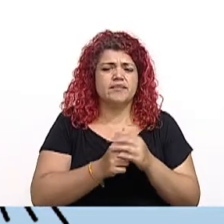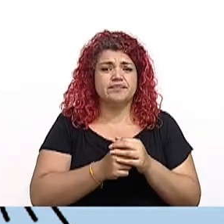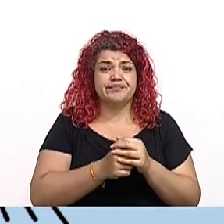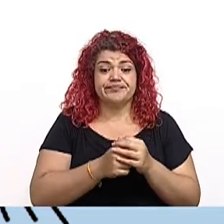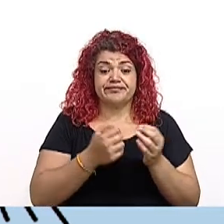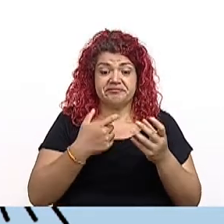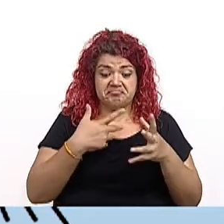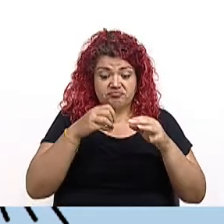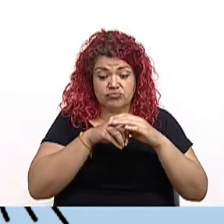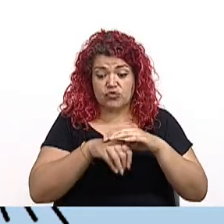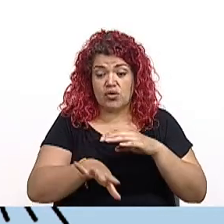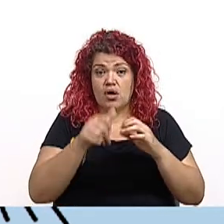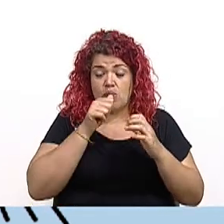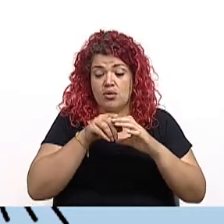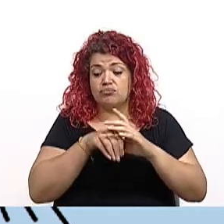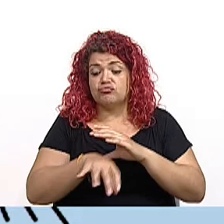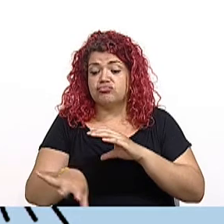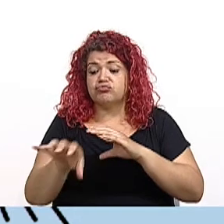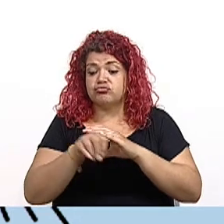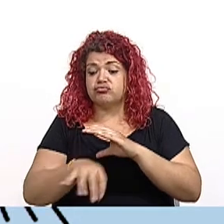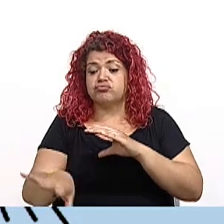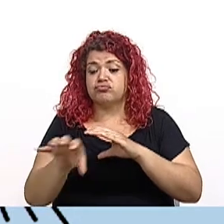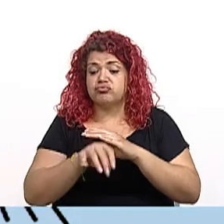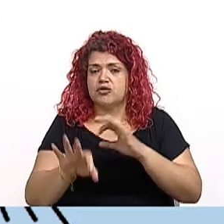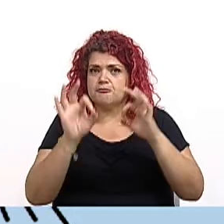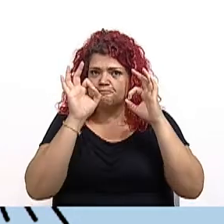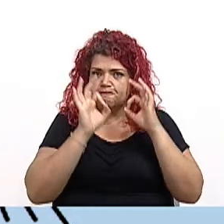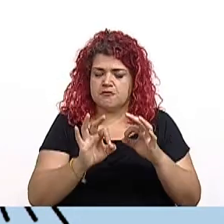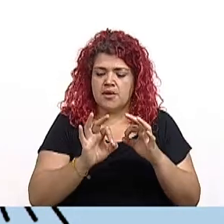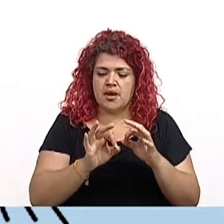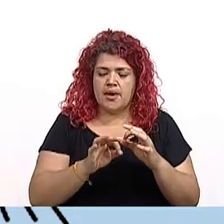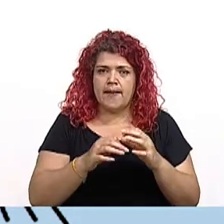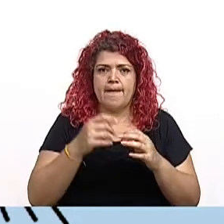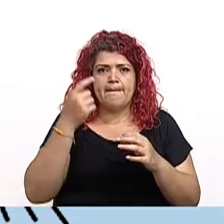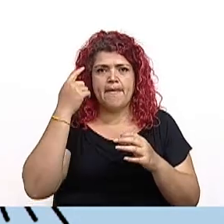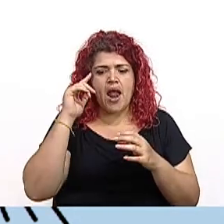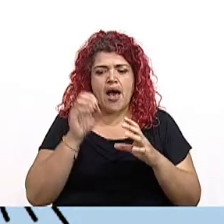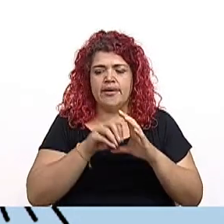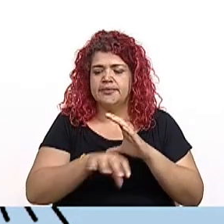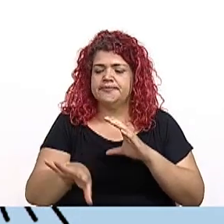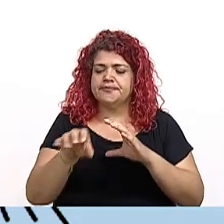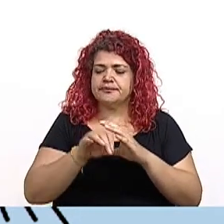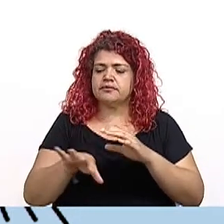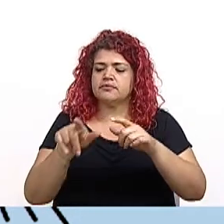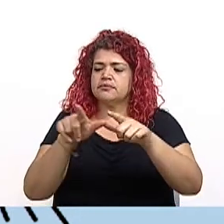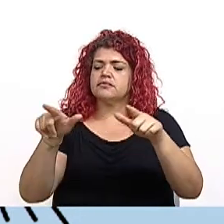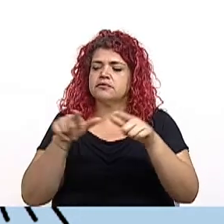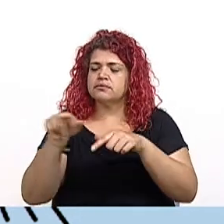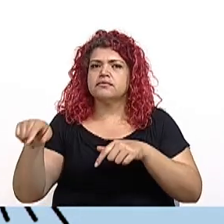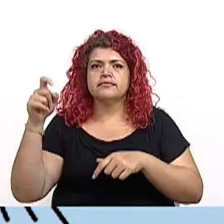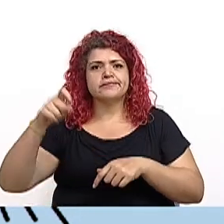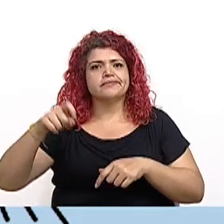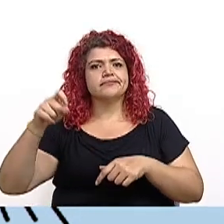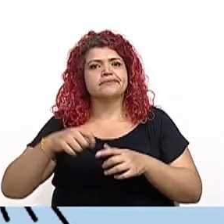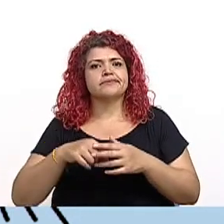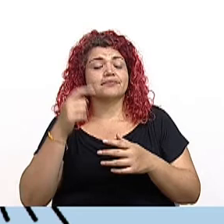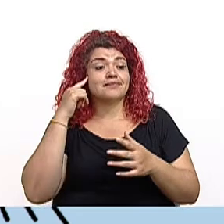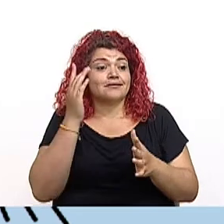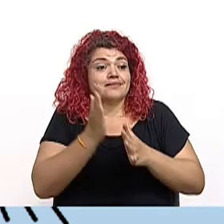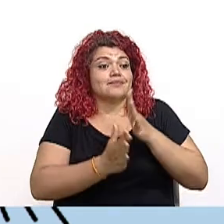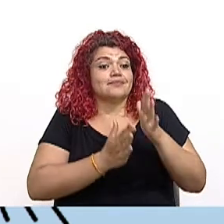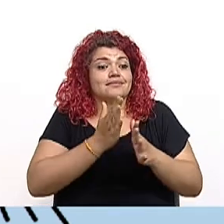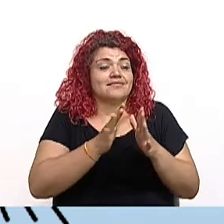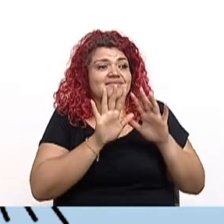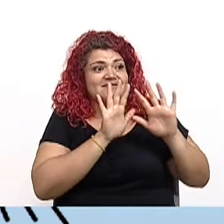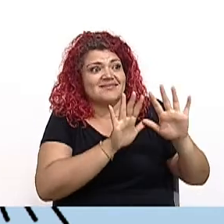de drenaje adecuados, convenientes, para poder hacer llegar el agua a los lugares donde se necesita y conservarla en los lugares